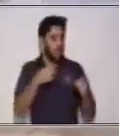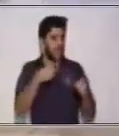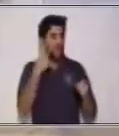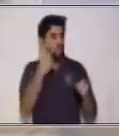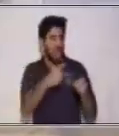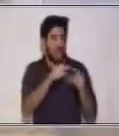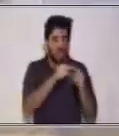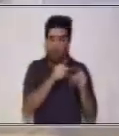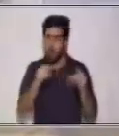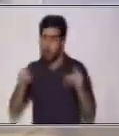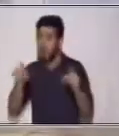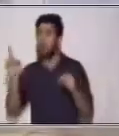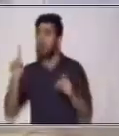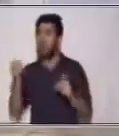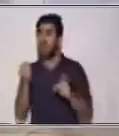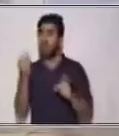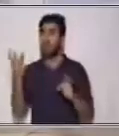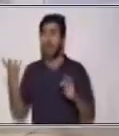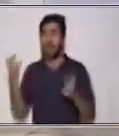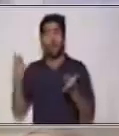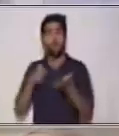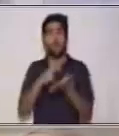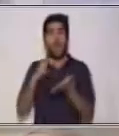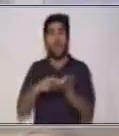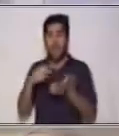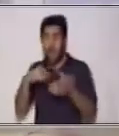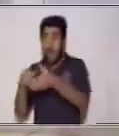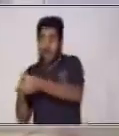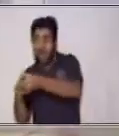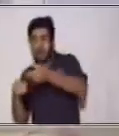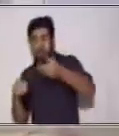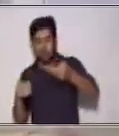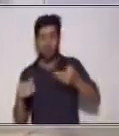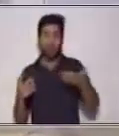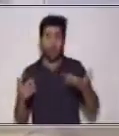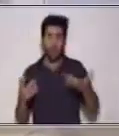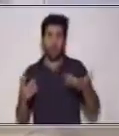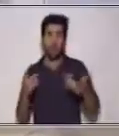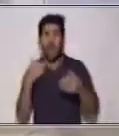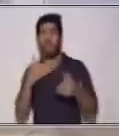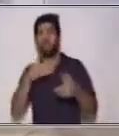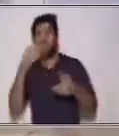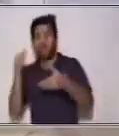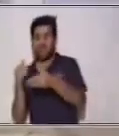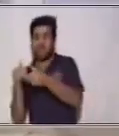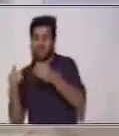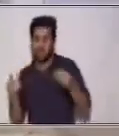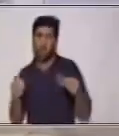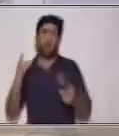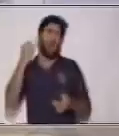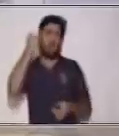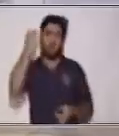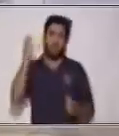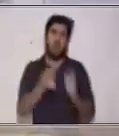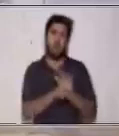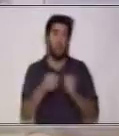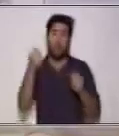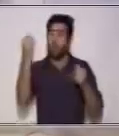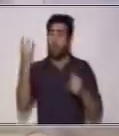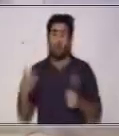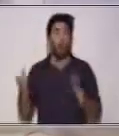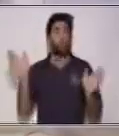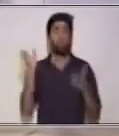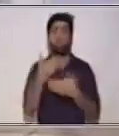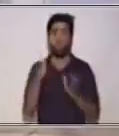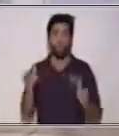desarrollar y de repente el maestro está revisando y no encuentra en dónde coloca usted eso. Entonces, no, aquí está